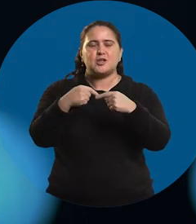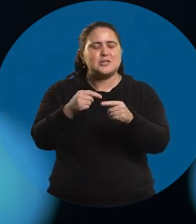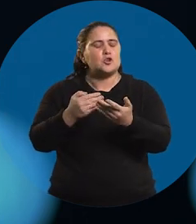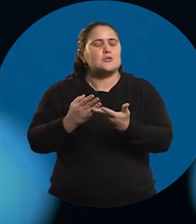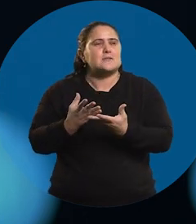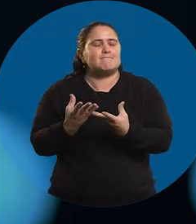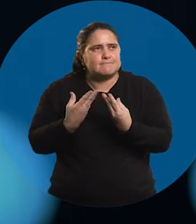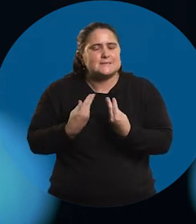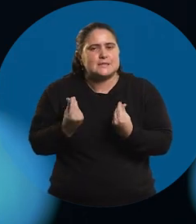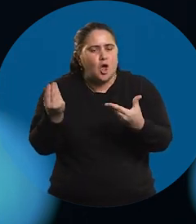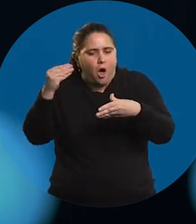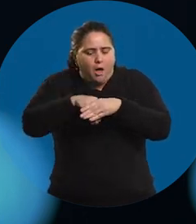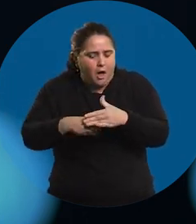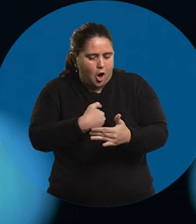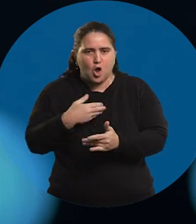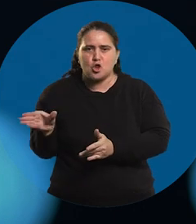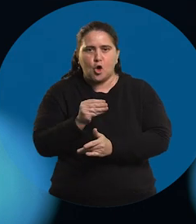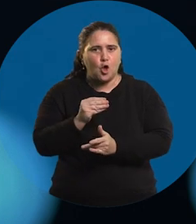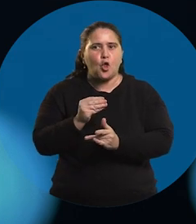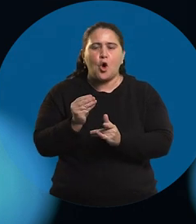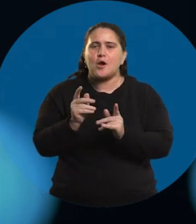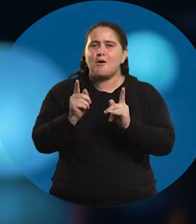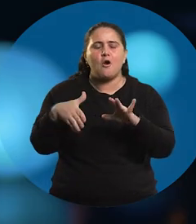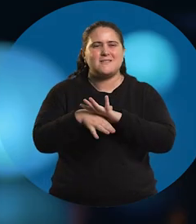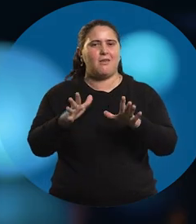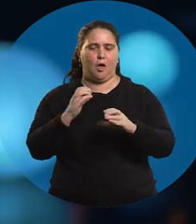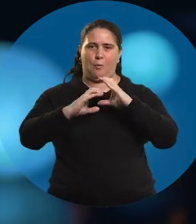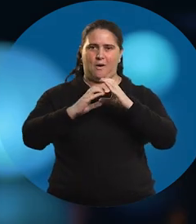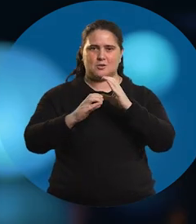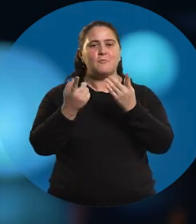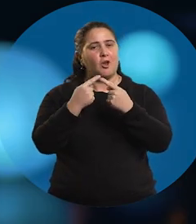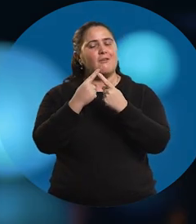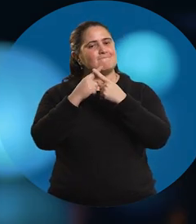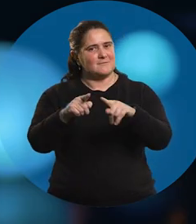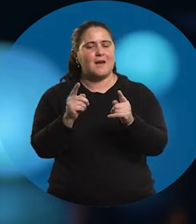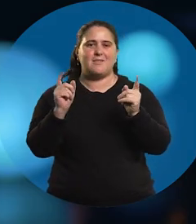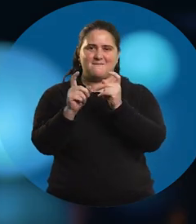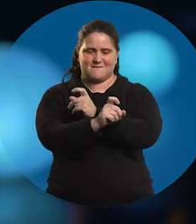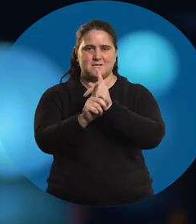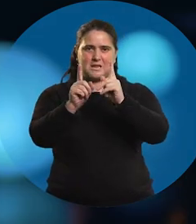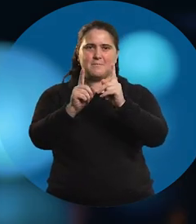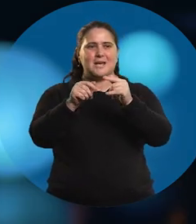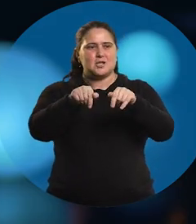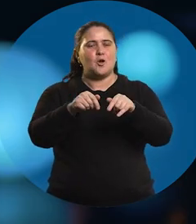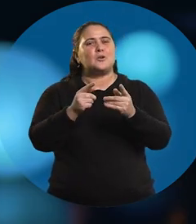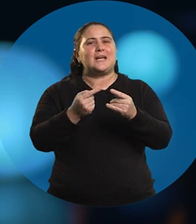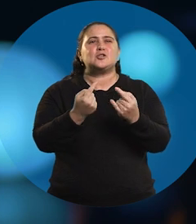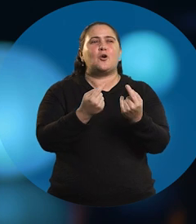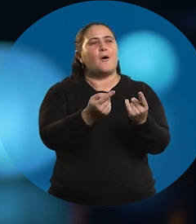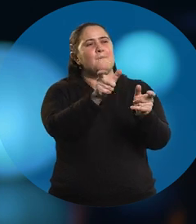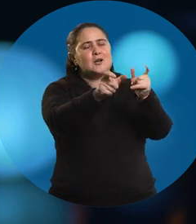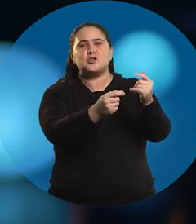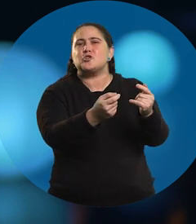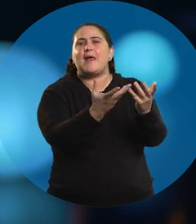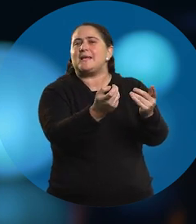siento que todos mis roles tienen algo en común, que es la comunicación. Pero es difícil convivir con eso. Es difícil porque se esperan